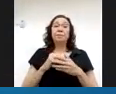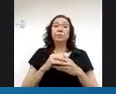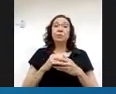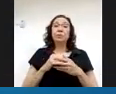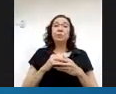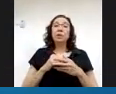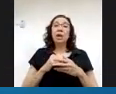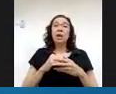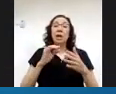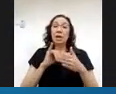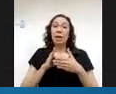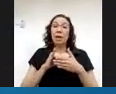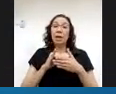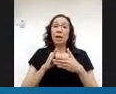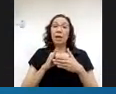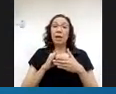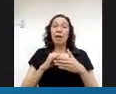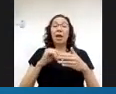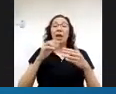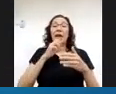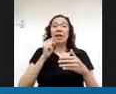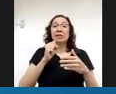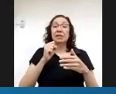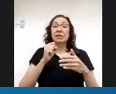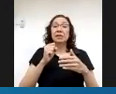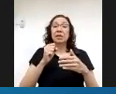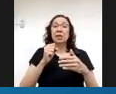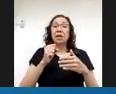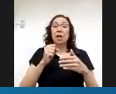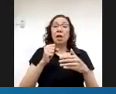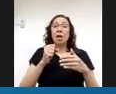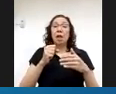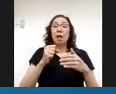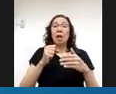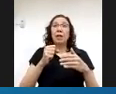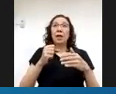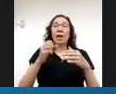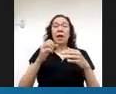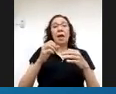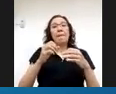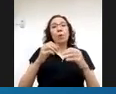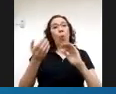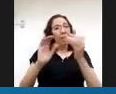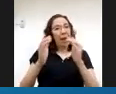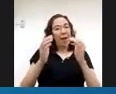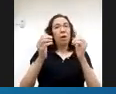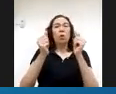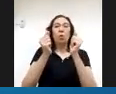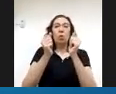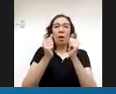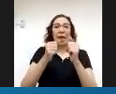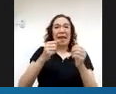la medida de salud pública costo efectiva, es decir, comparada